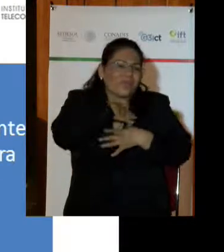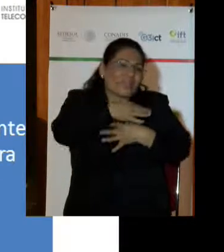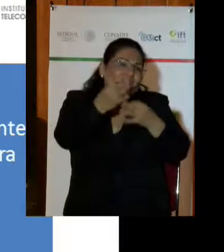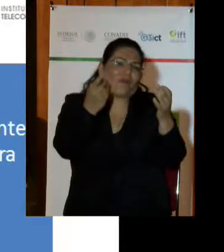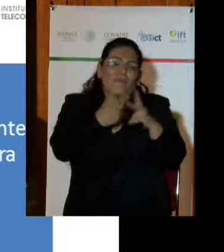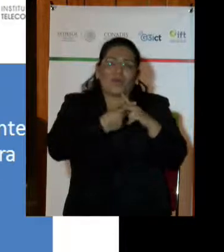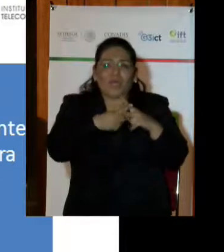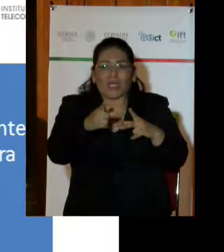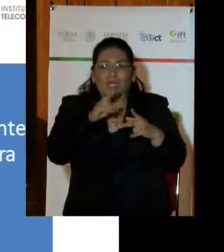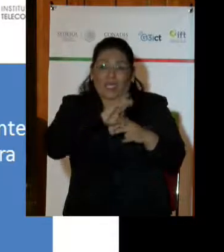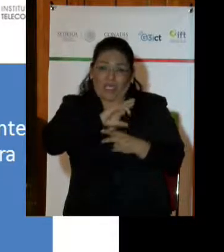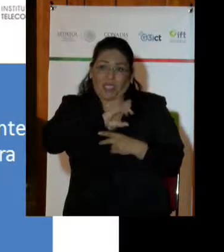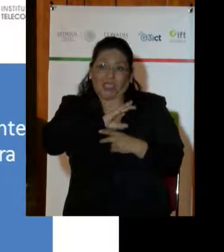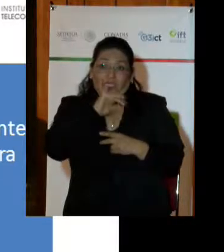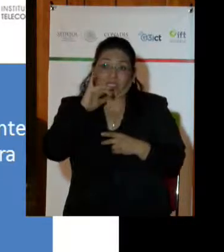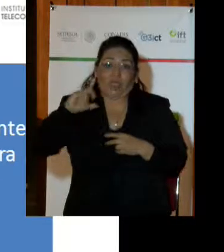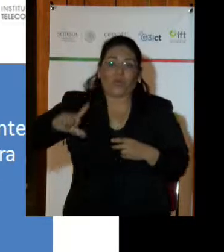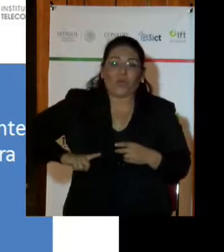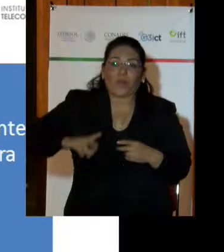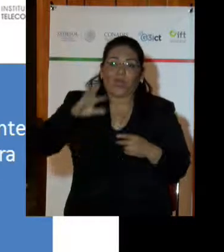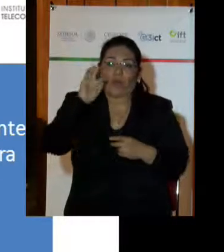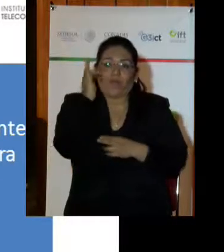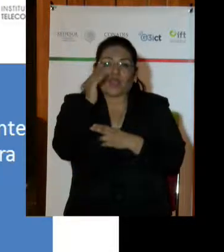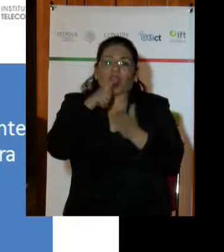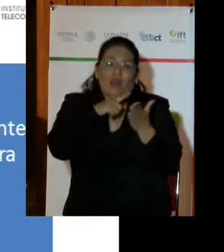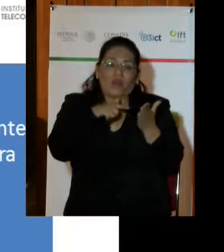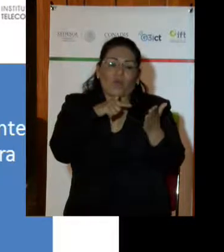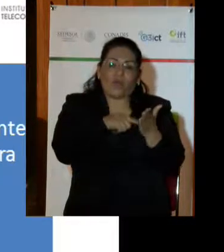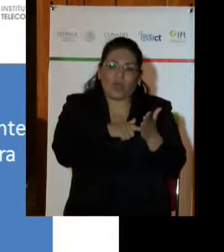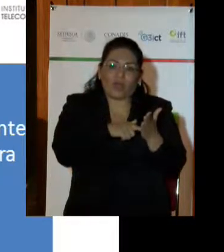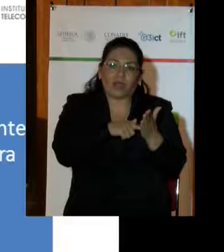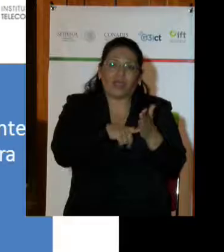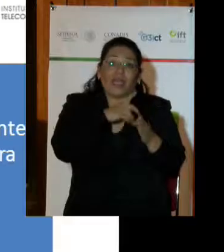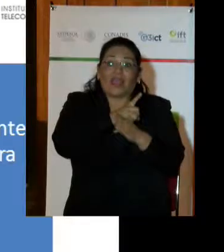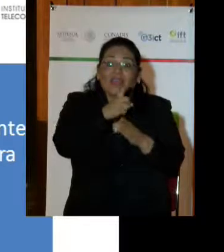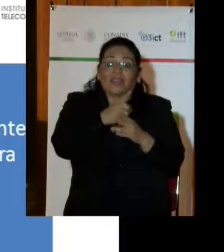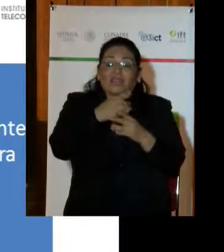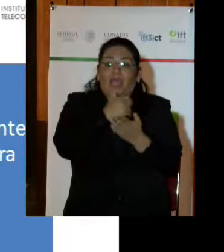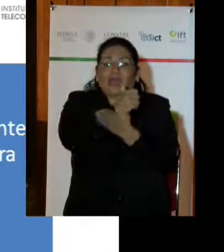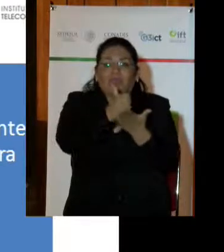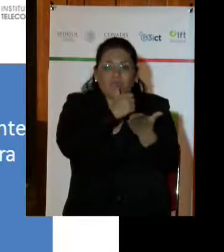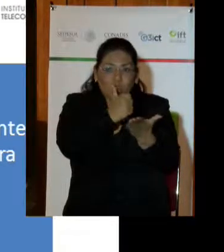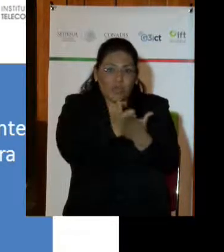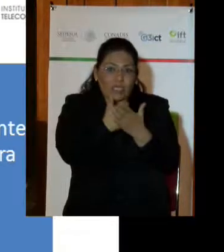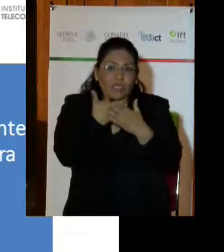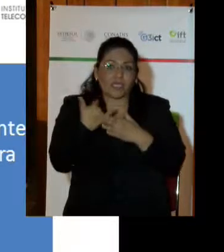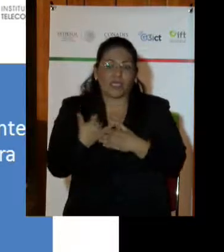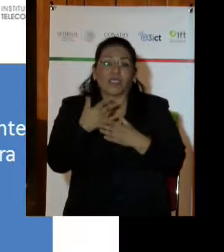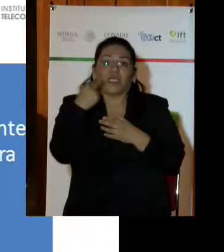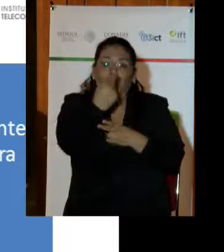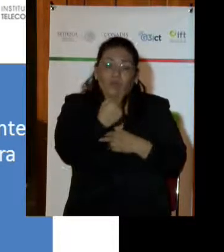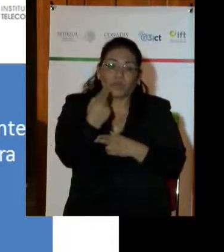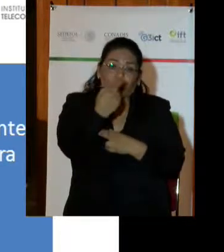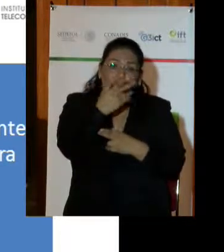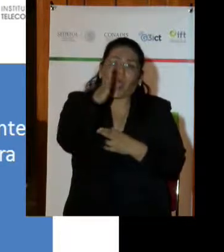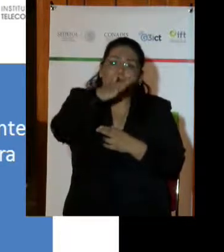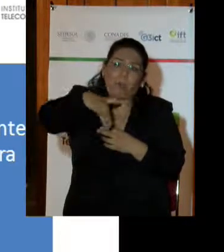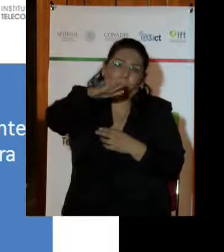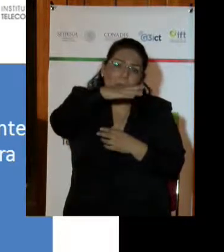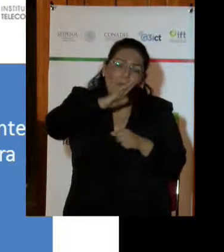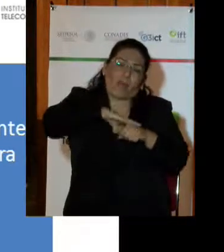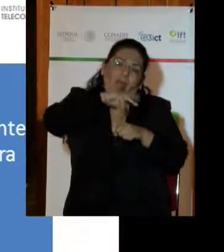iniciativa privada, desde el gobierno federal y local, desde la ciudadanía, y ustedes son los que